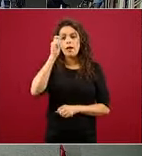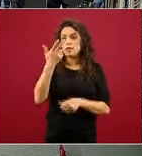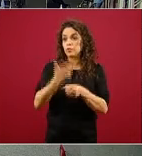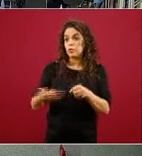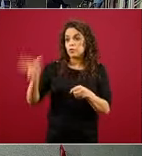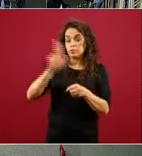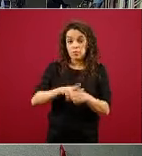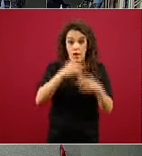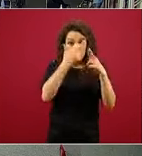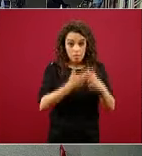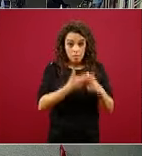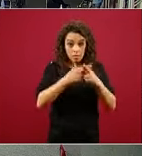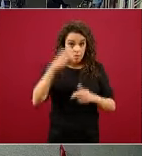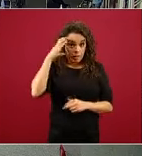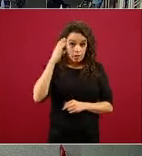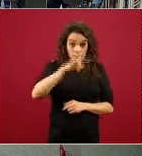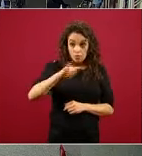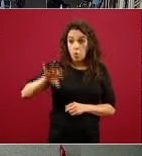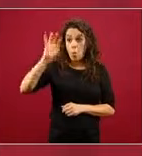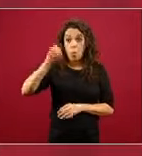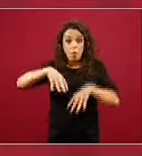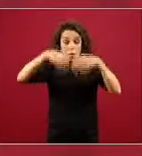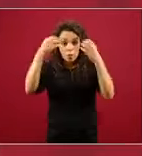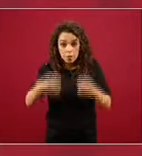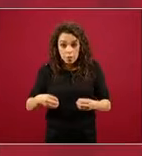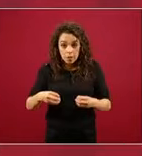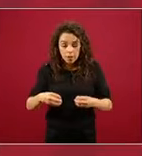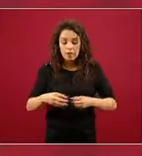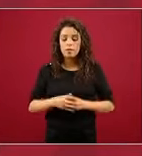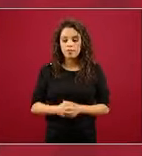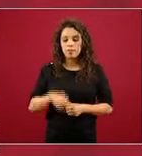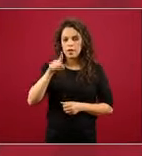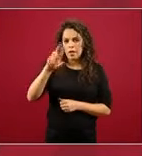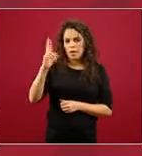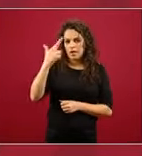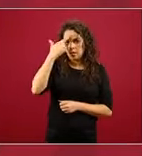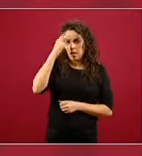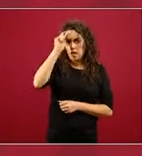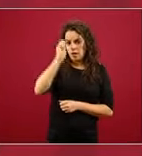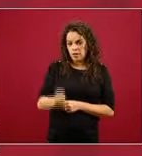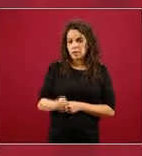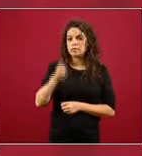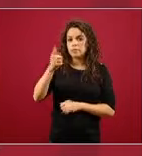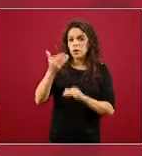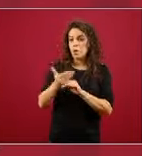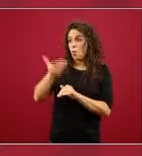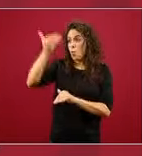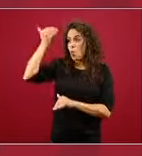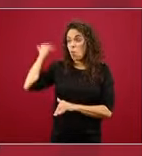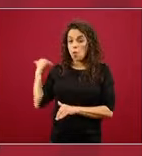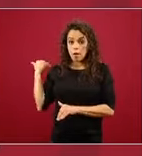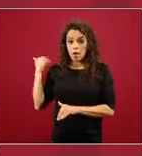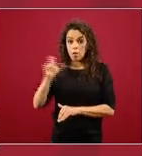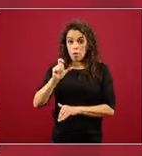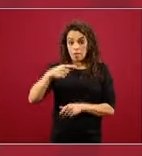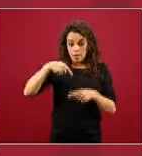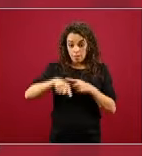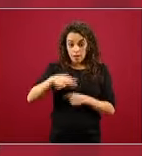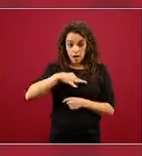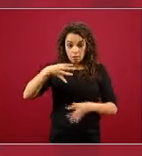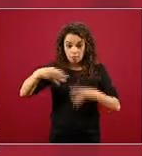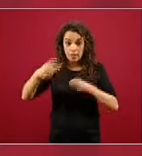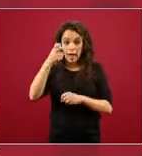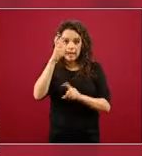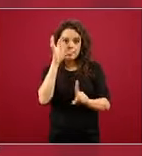hospitalaria, recordemos precisamente que este fue uno de los principales objetivos planteados desde un principio de la epidemia.